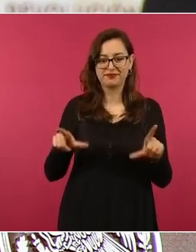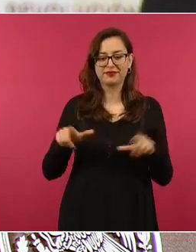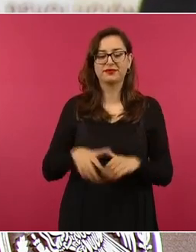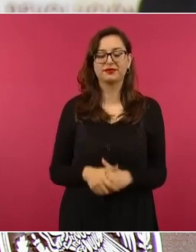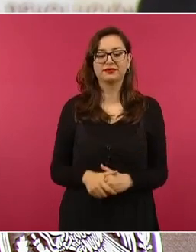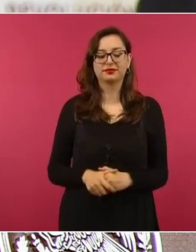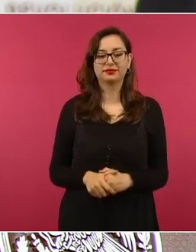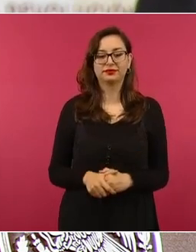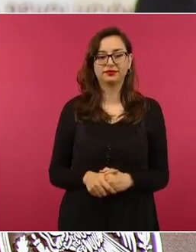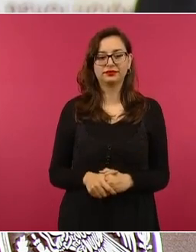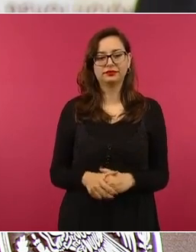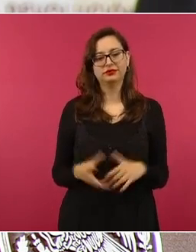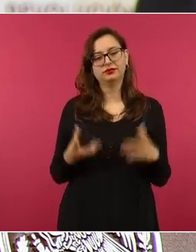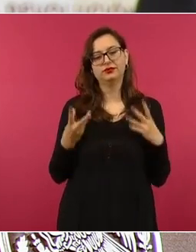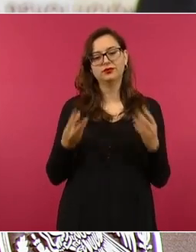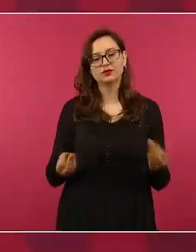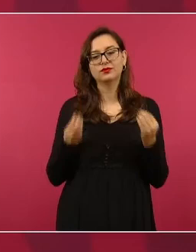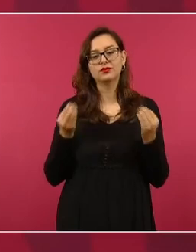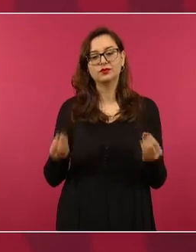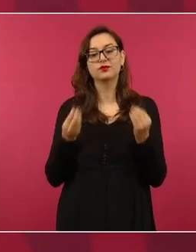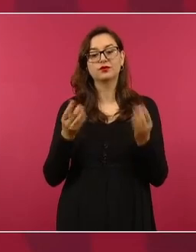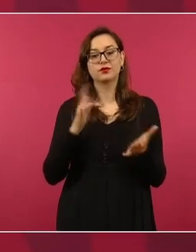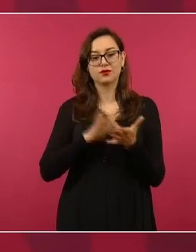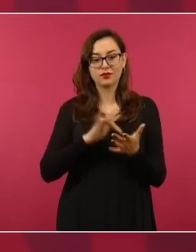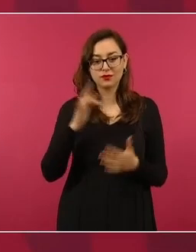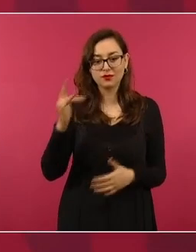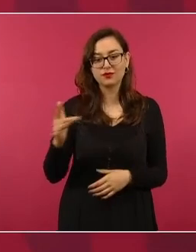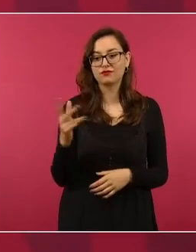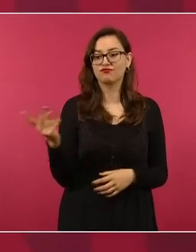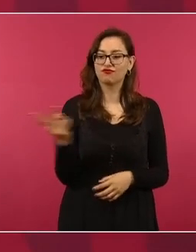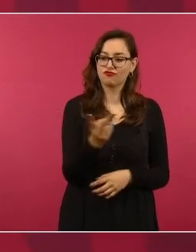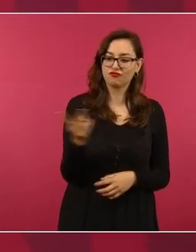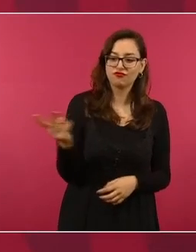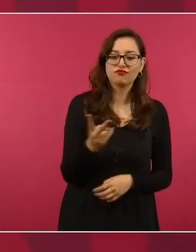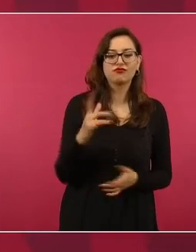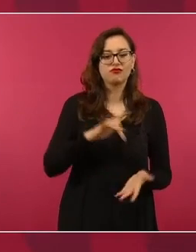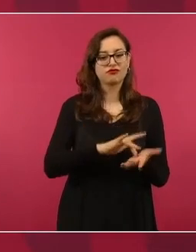Y le agradecemos mucho a los dos.